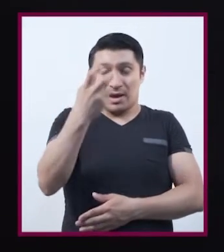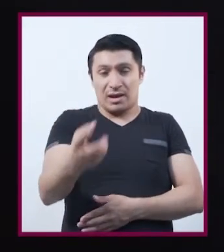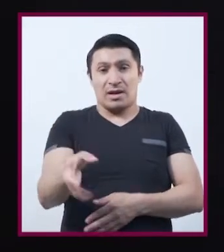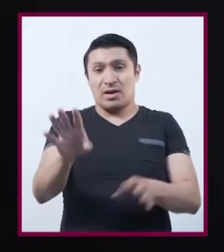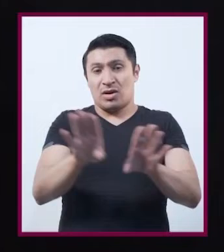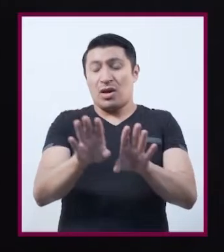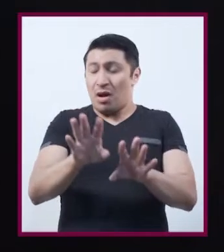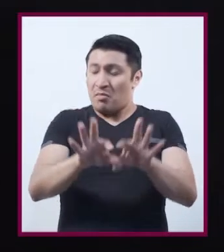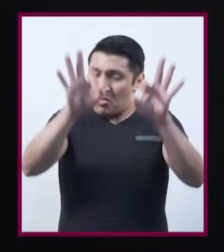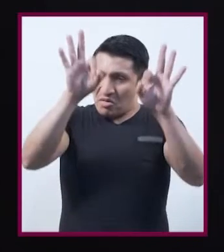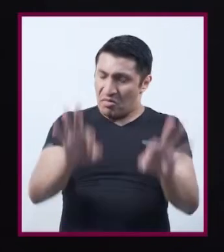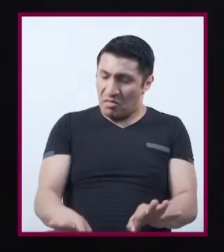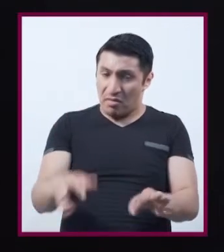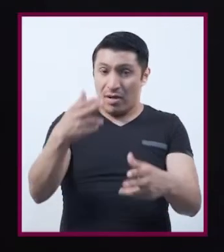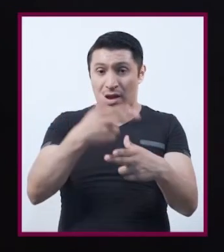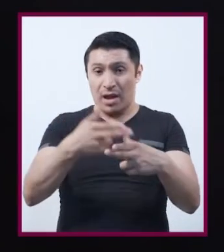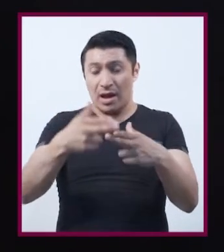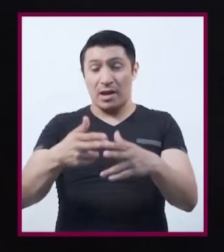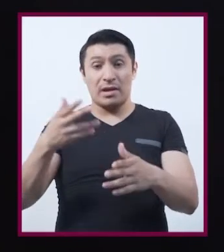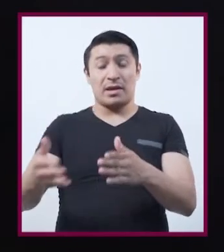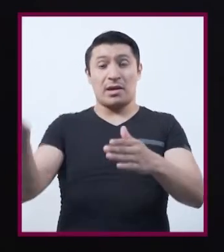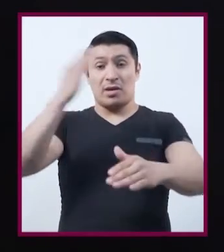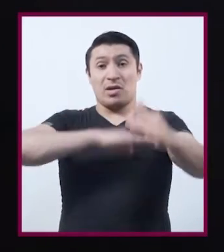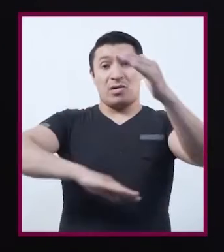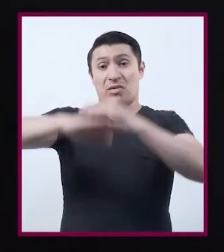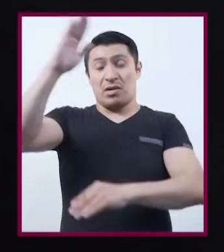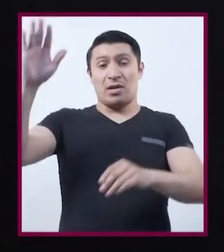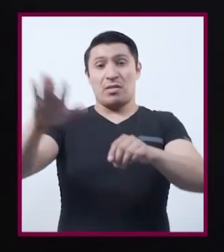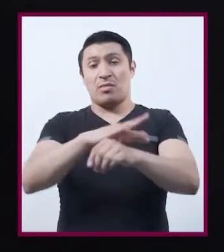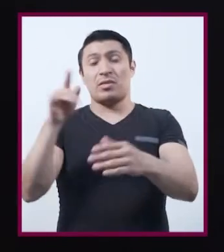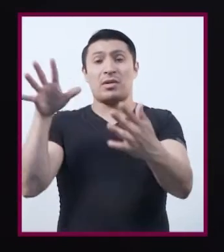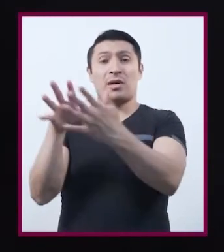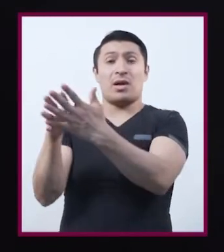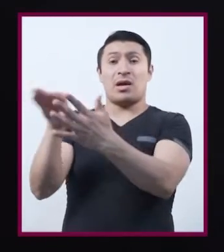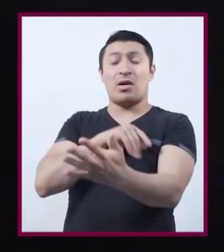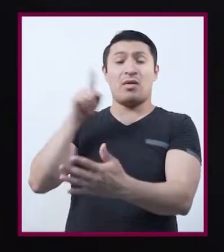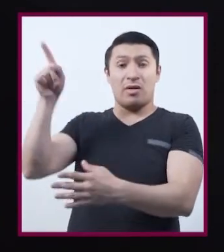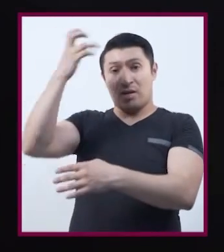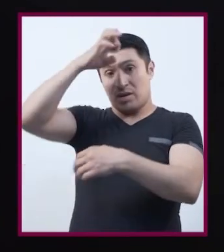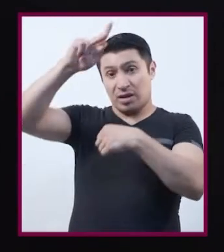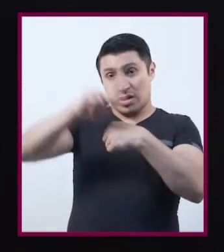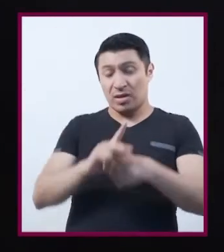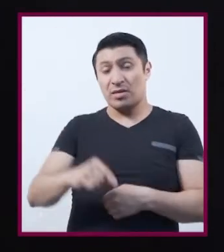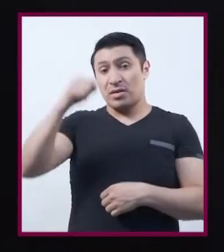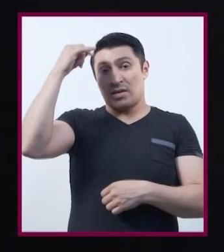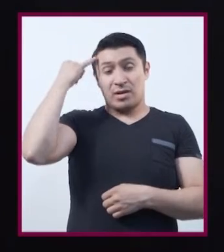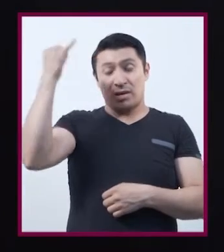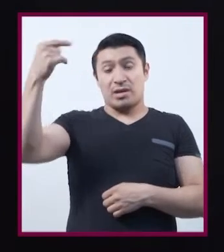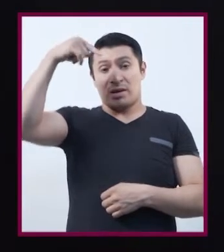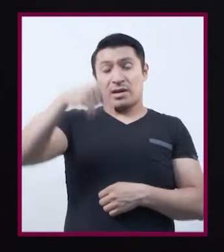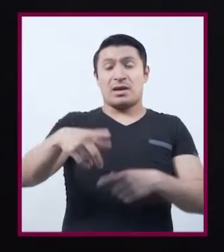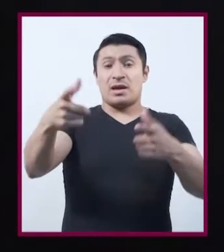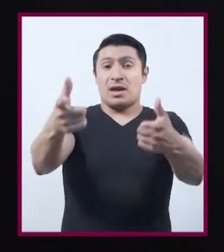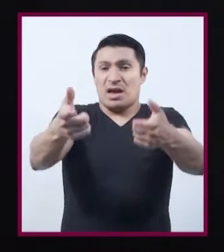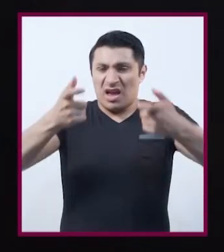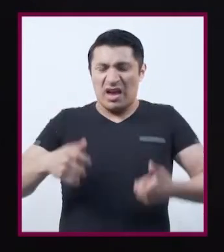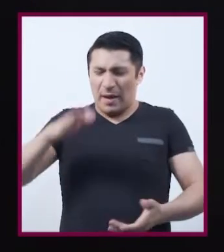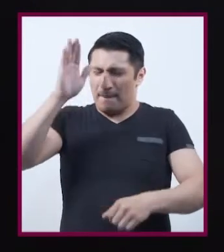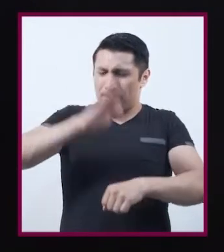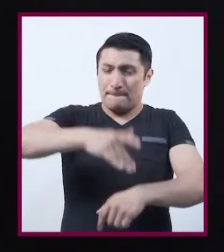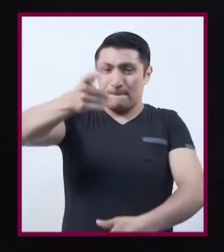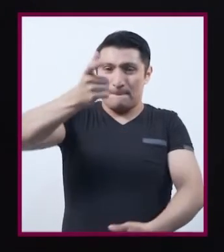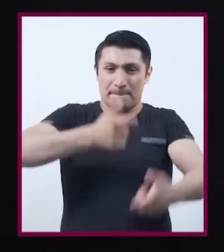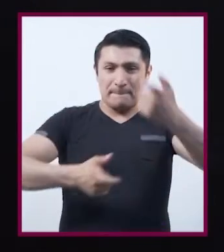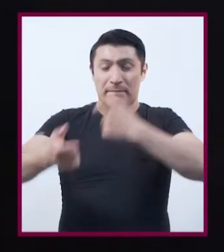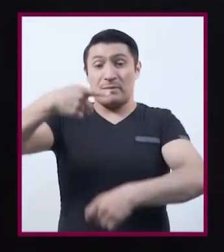su momento estas medidas se consideraron apropiadas y hasta progresistas, pues fueron copiadas de Europa. La idea era recaudar lo